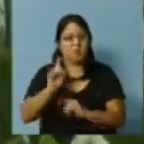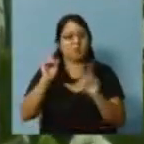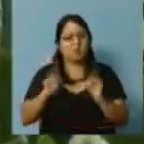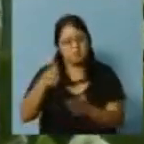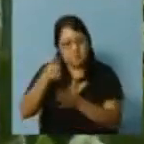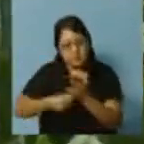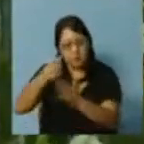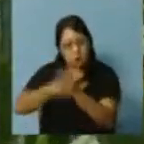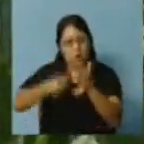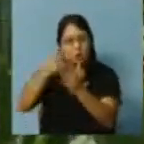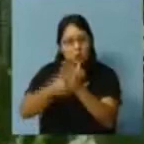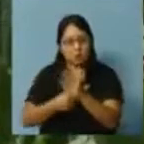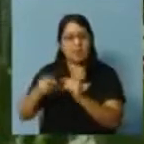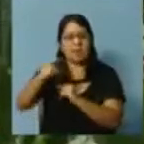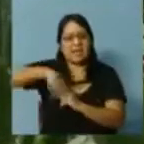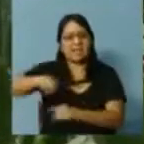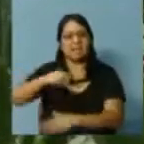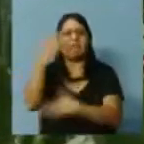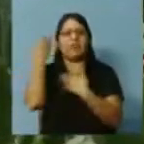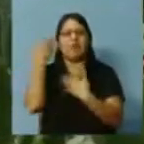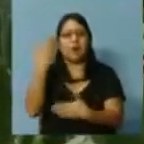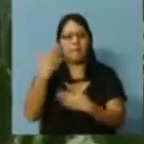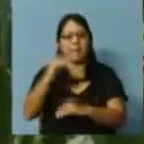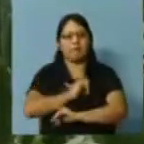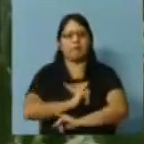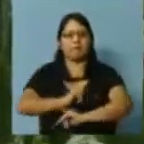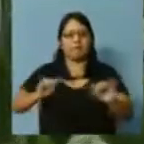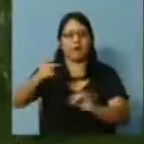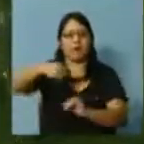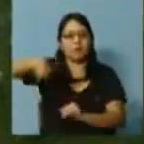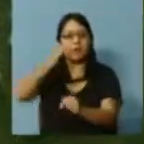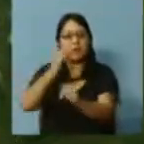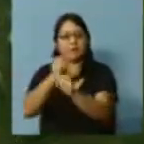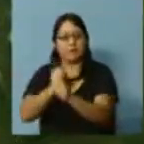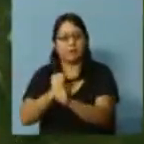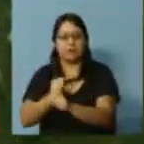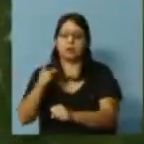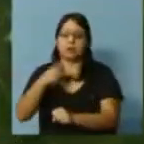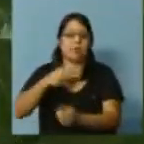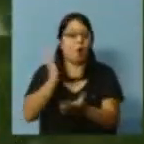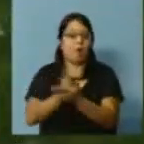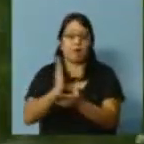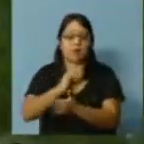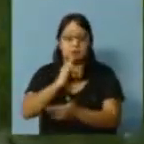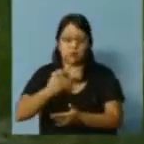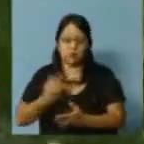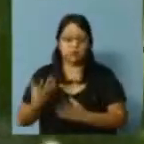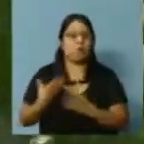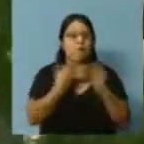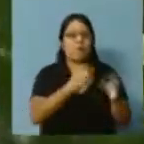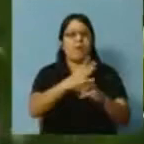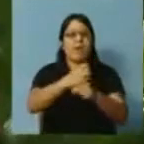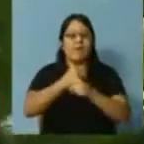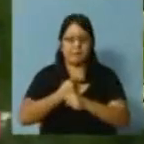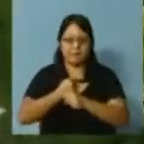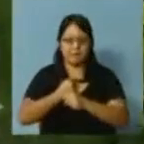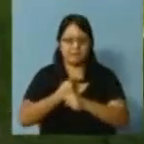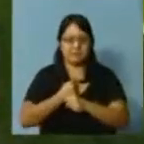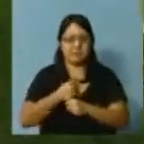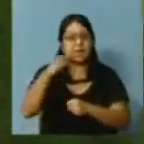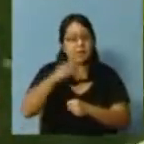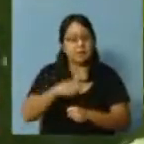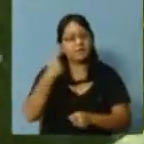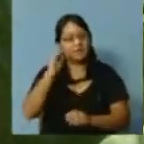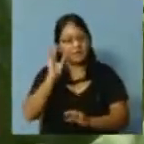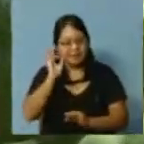significó esta campaña para el productor entonces nos veremos obligado a ir a la defensa a la competencia donde es un ámbito que no es bueno para nadie